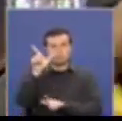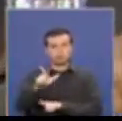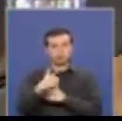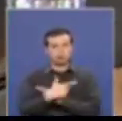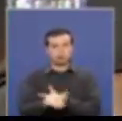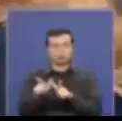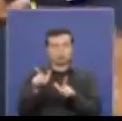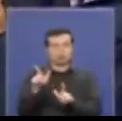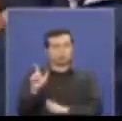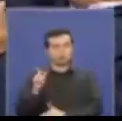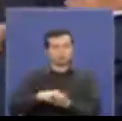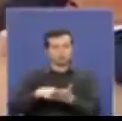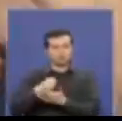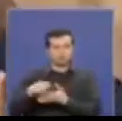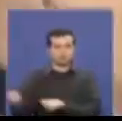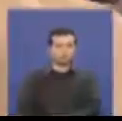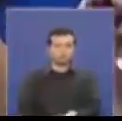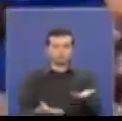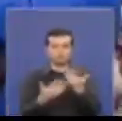ciudadano.